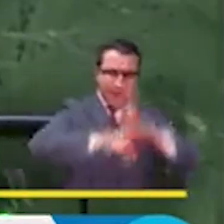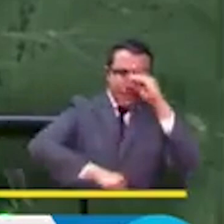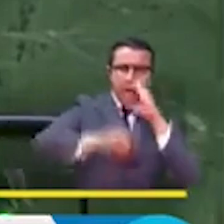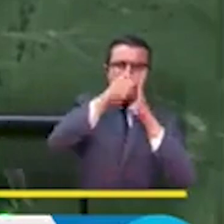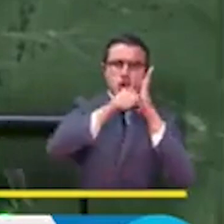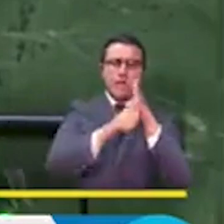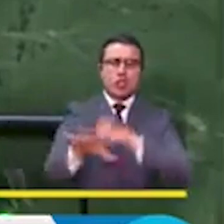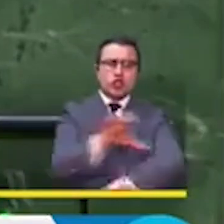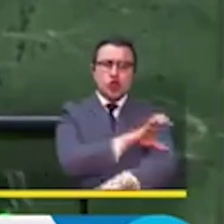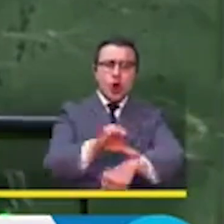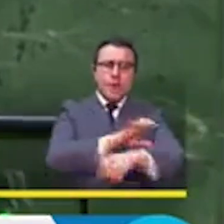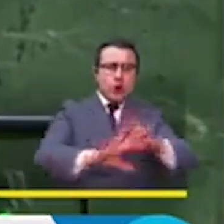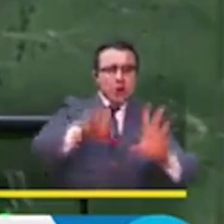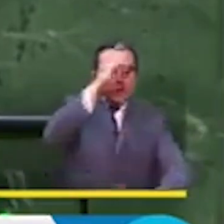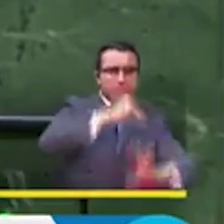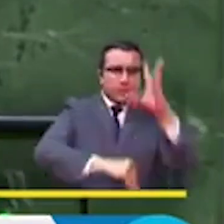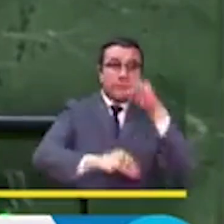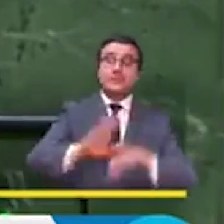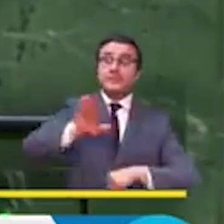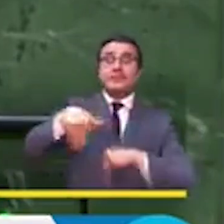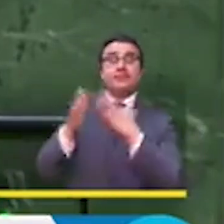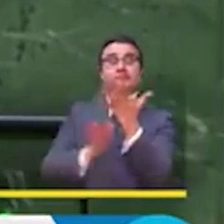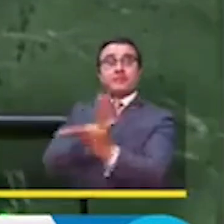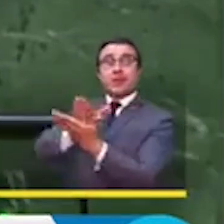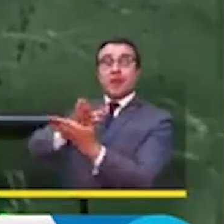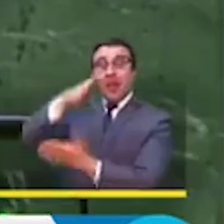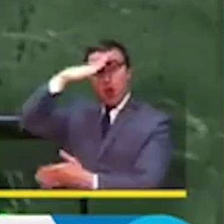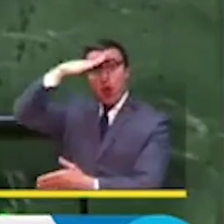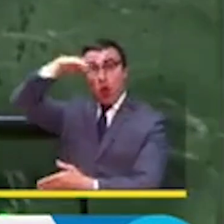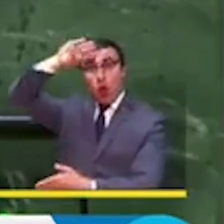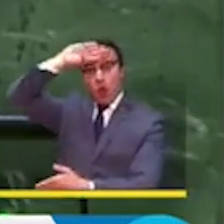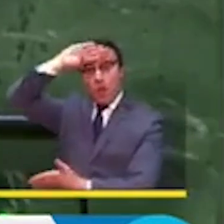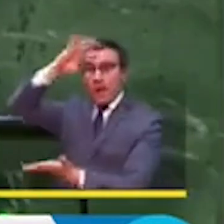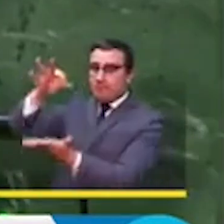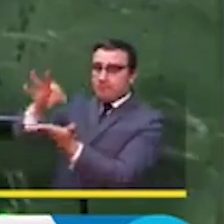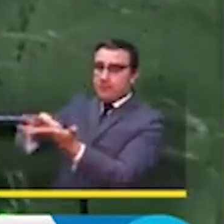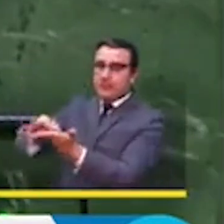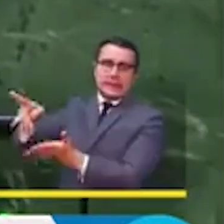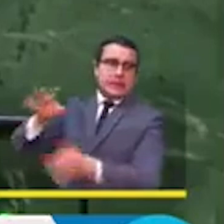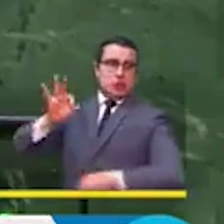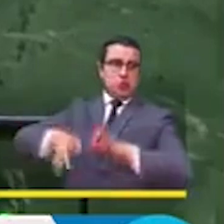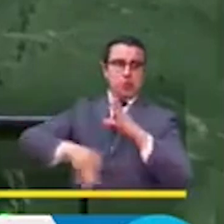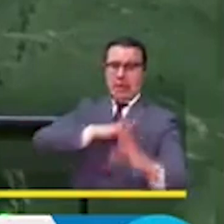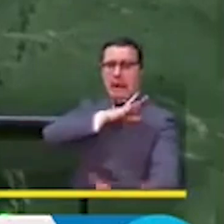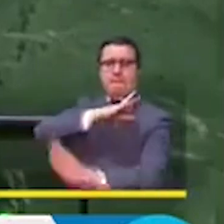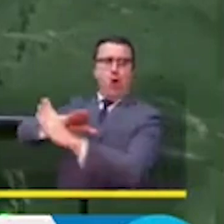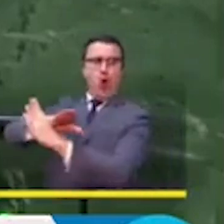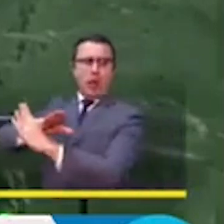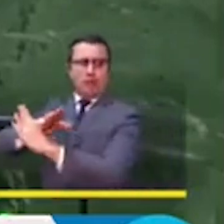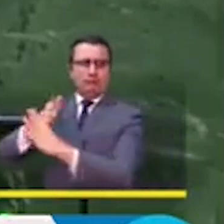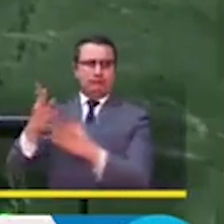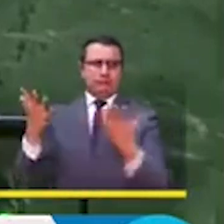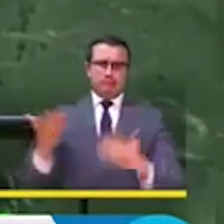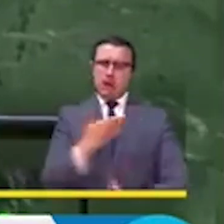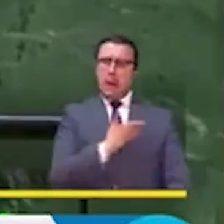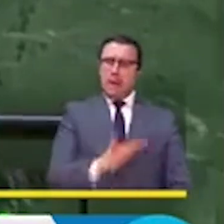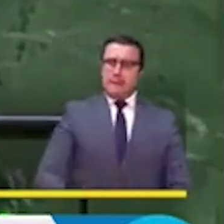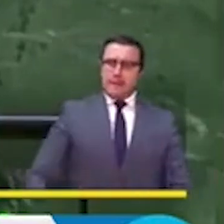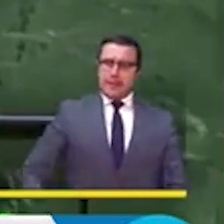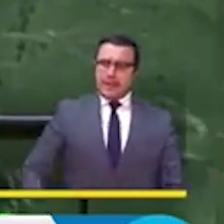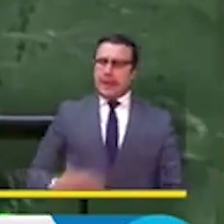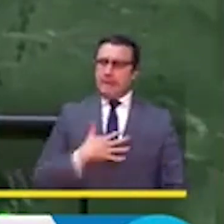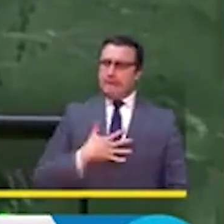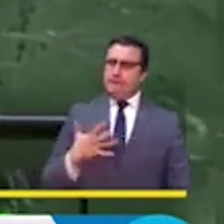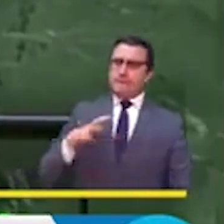Luego llegué a La Habana, país injustamente bloqueado, al que un presidente de mi